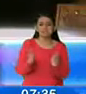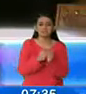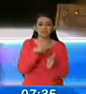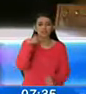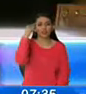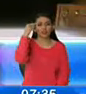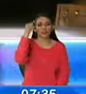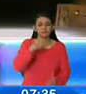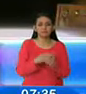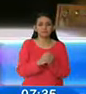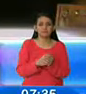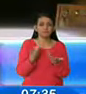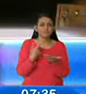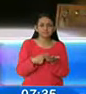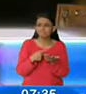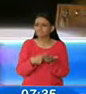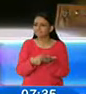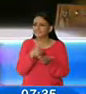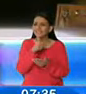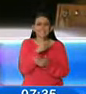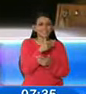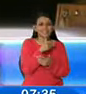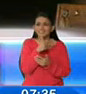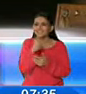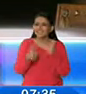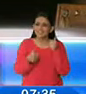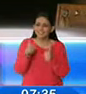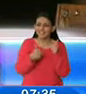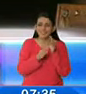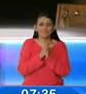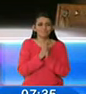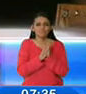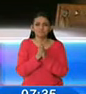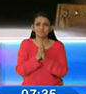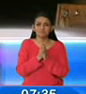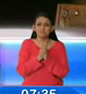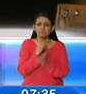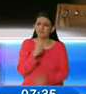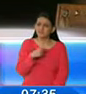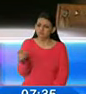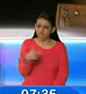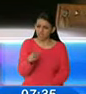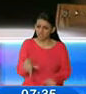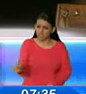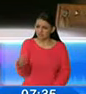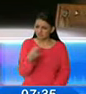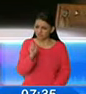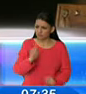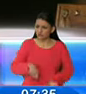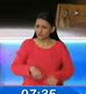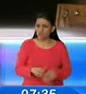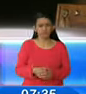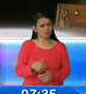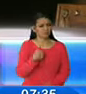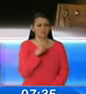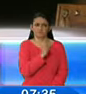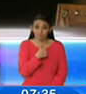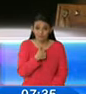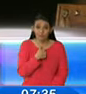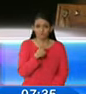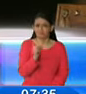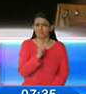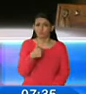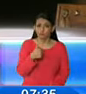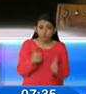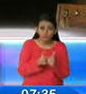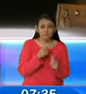Andábamos buscando el candidato a la vicepresidencia ideal. Y de repente ellos me dijeron, Lenín, ¿y por qué no tú? Entonces yo dije, no, o sea, en mi condición